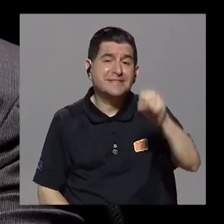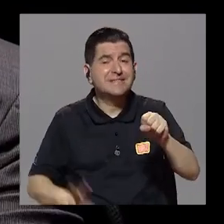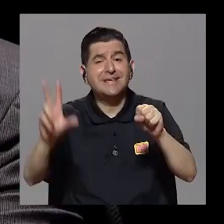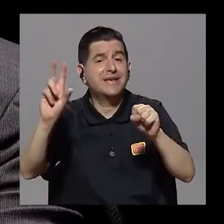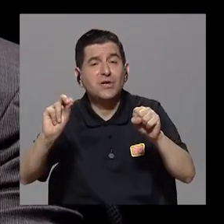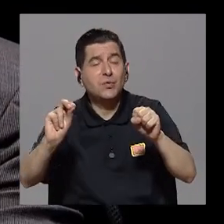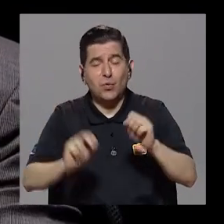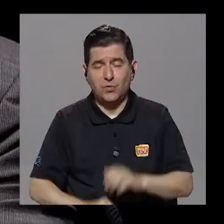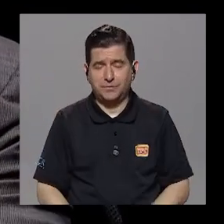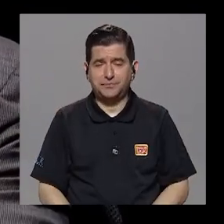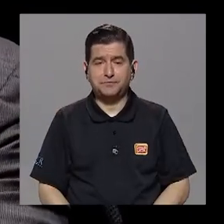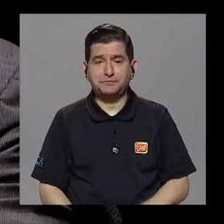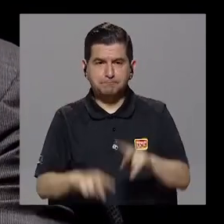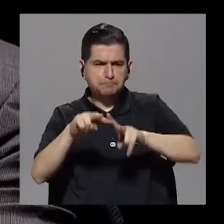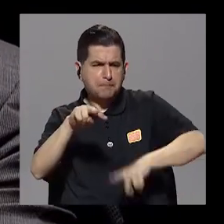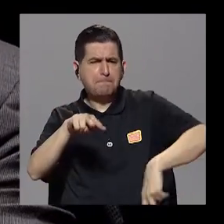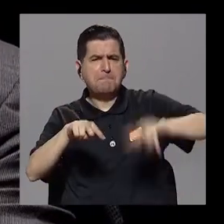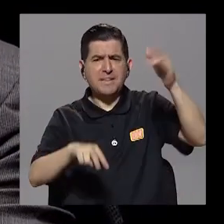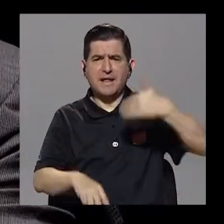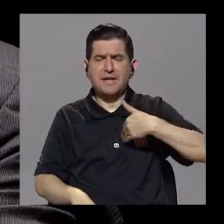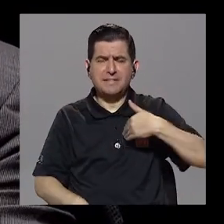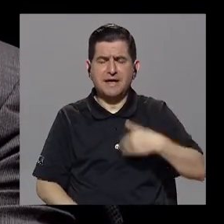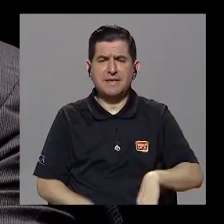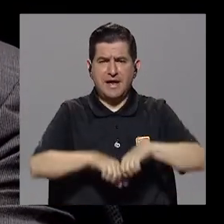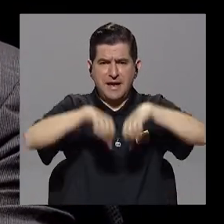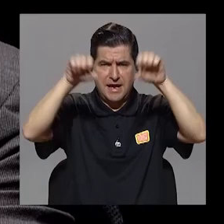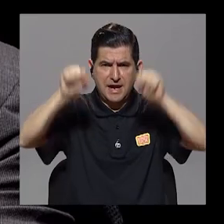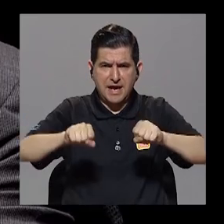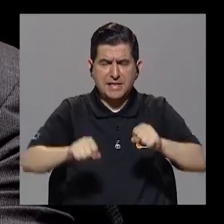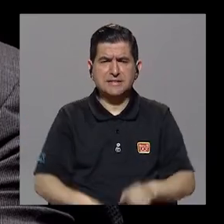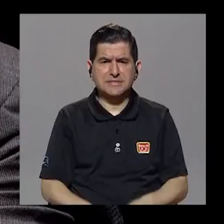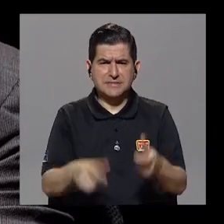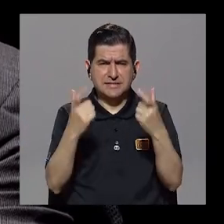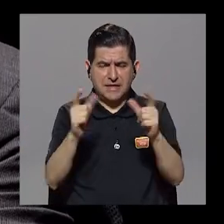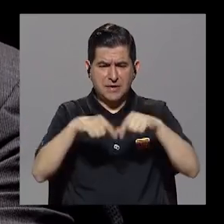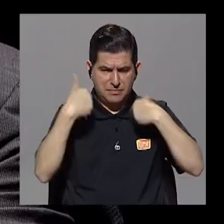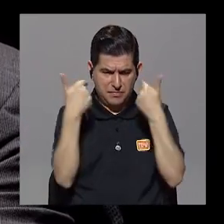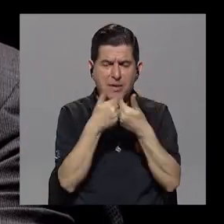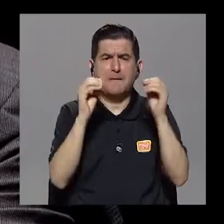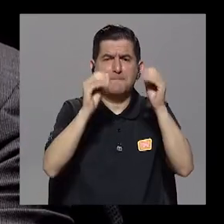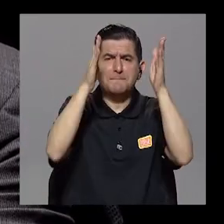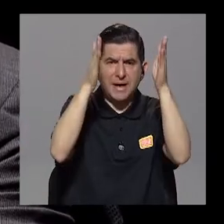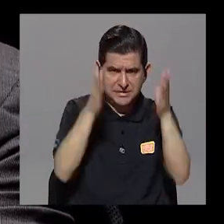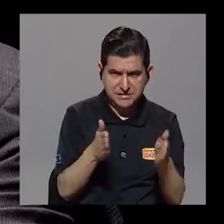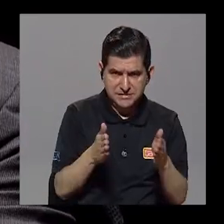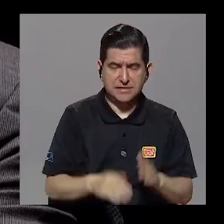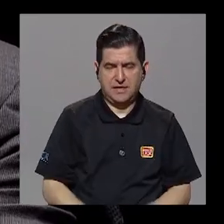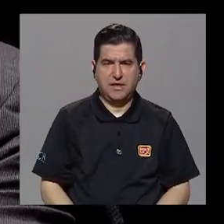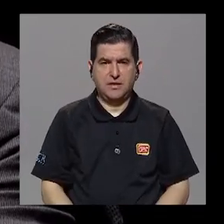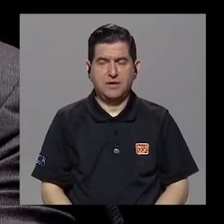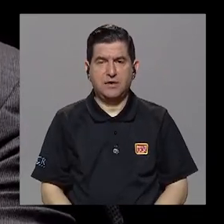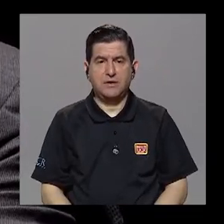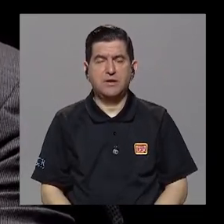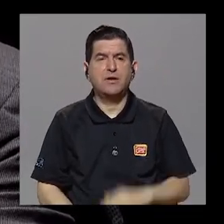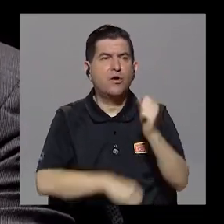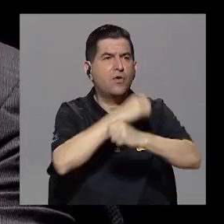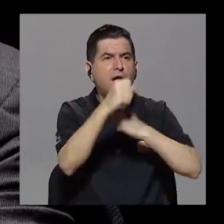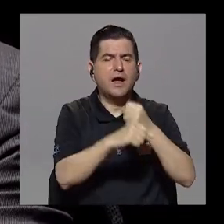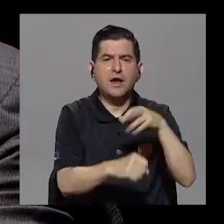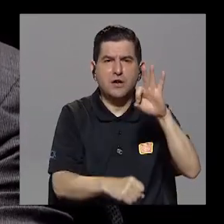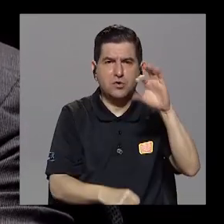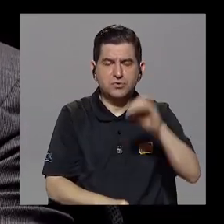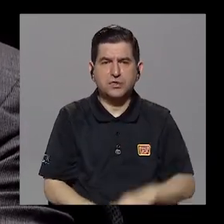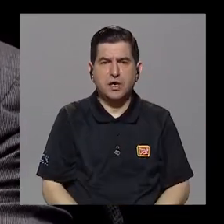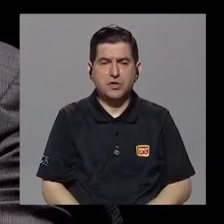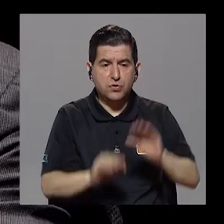y no. La gran ventaja que tiene el régimen de capitalización colectiva del magisterio fue que en los 90